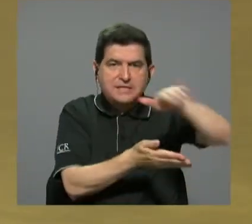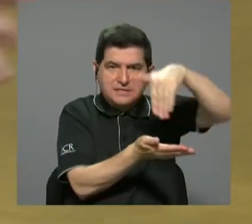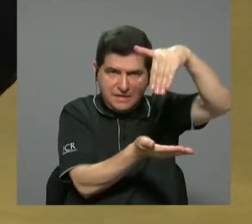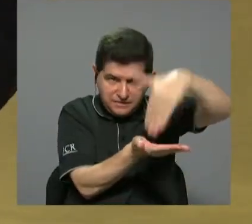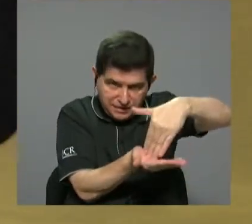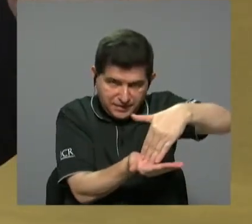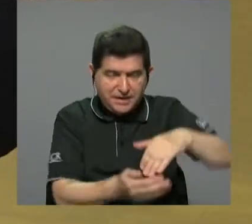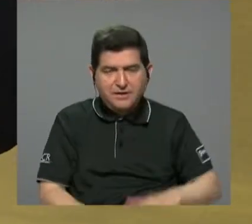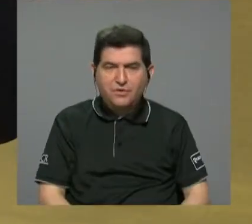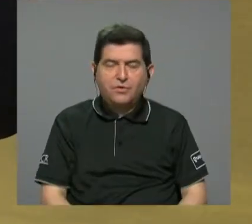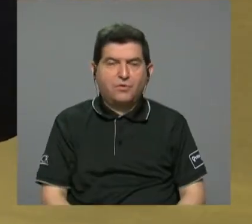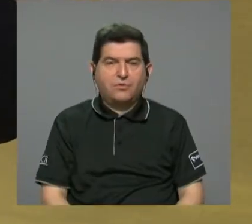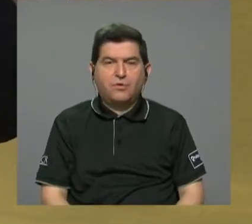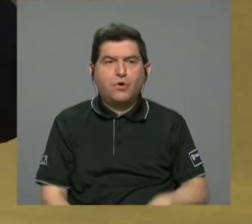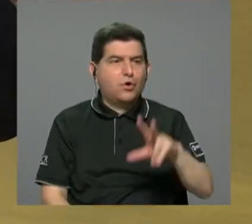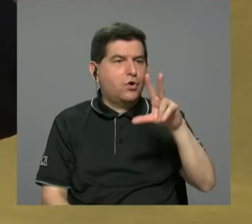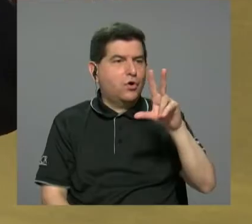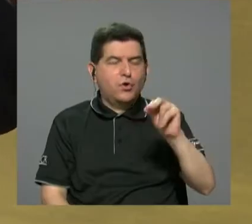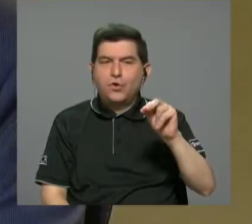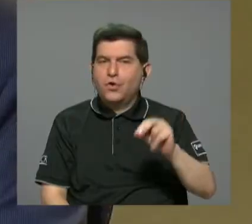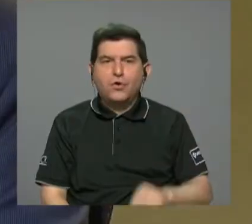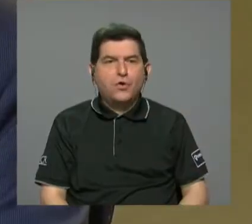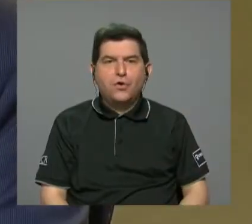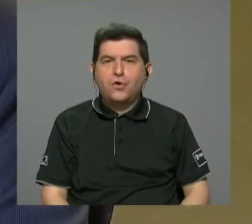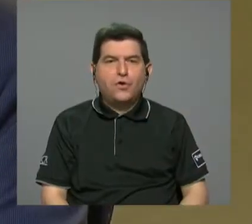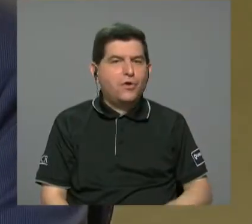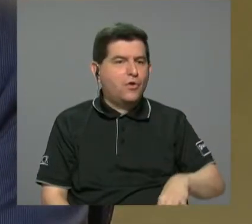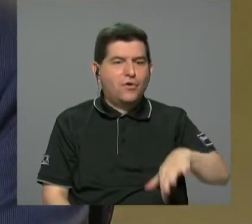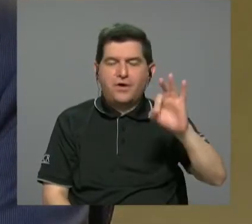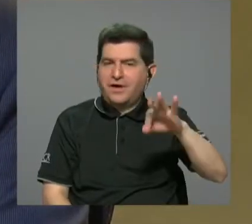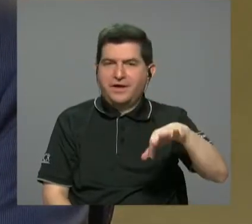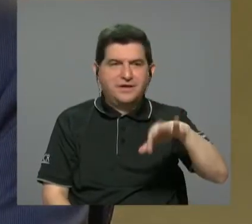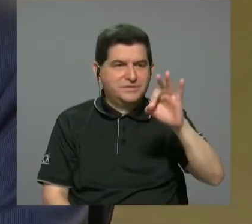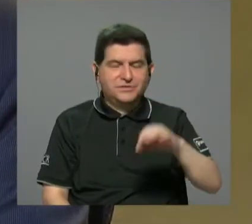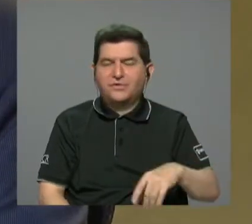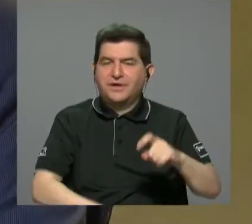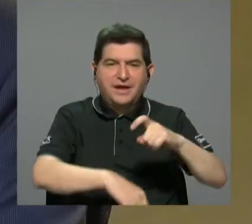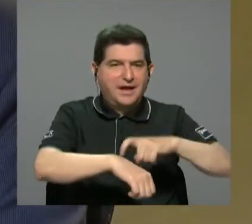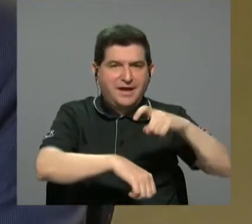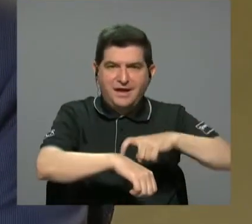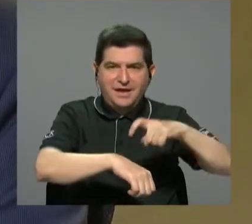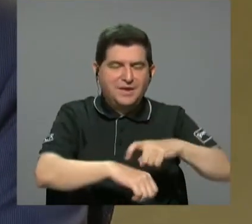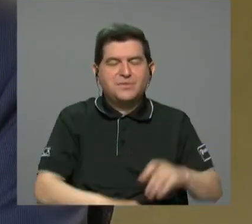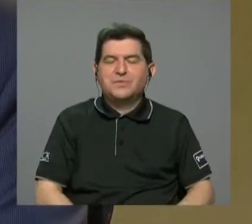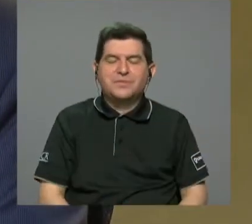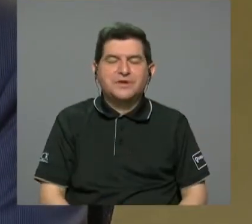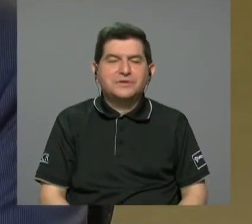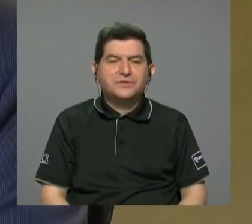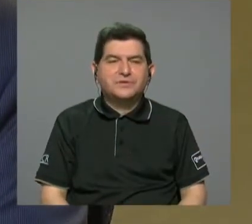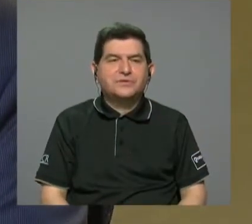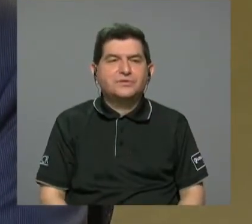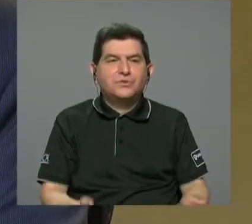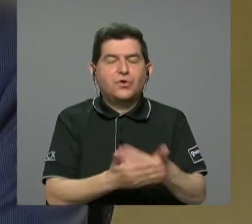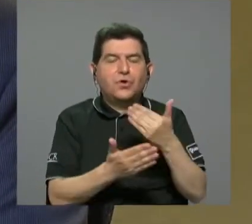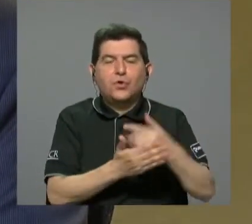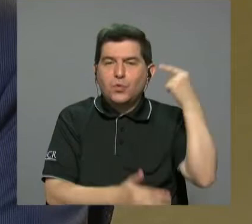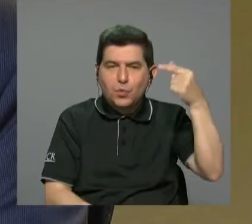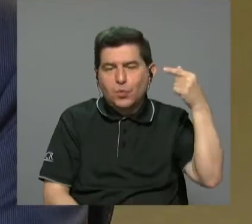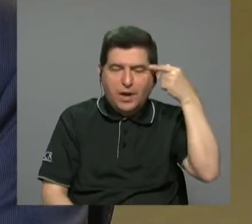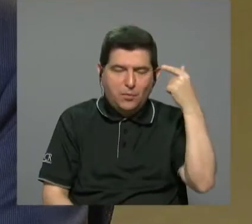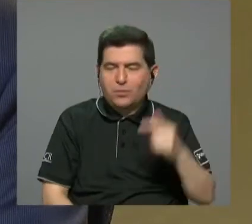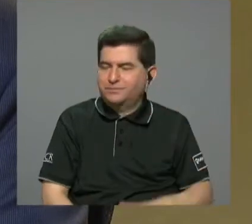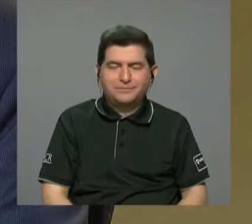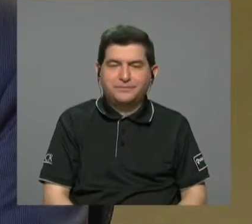Central no entrará eligiendo en el momento que entra la nueva administración, sino